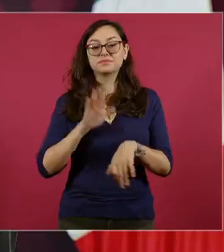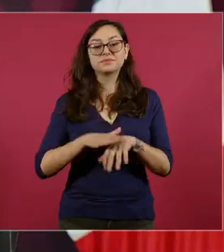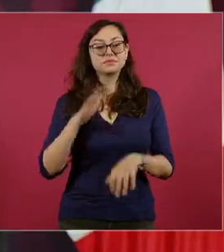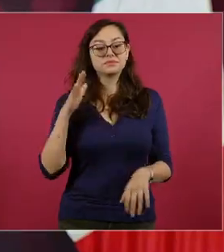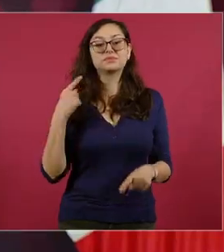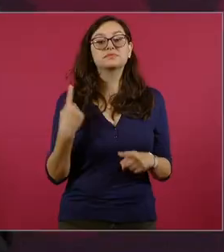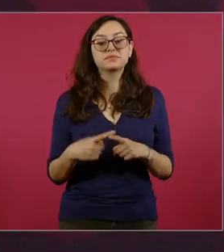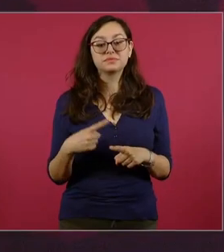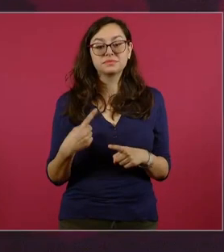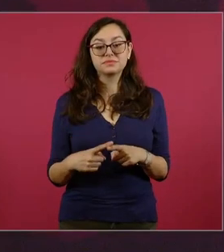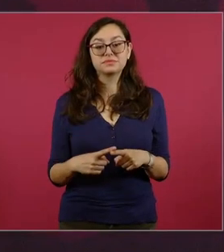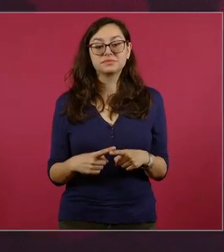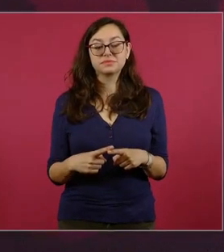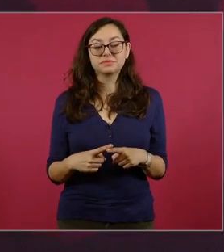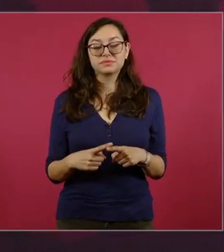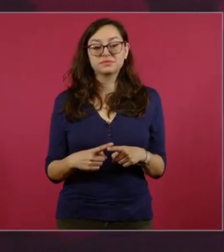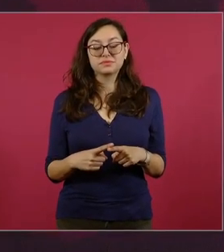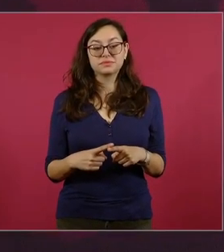es